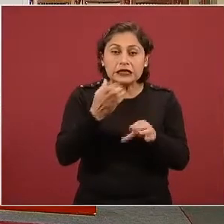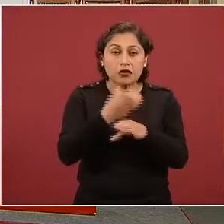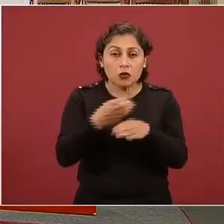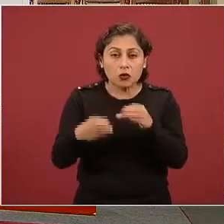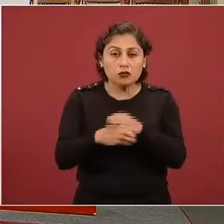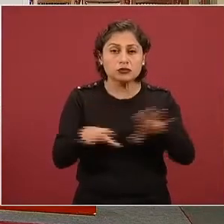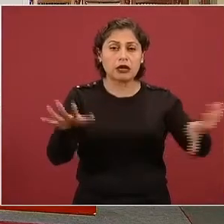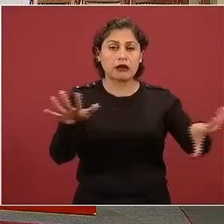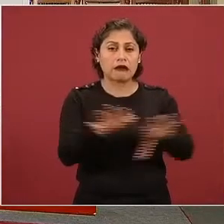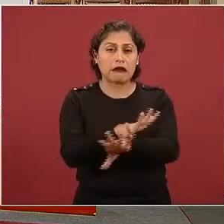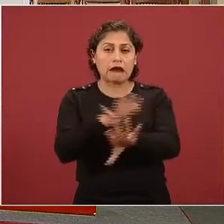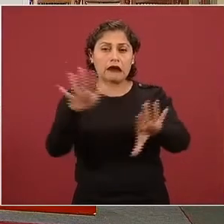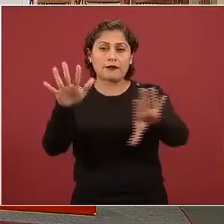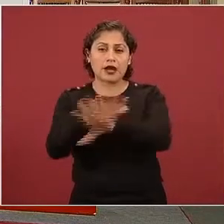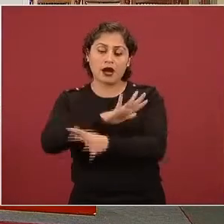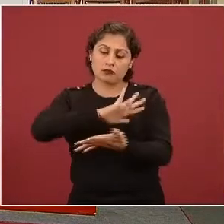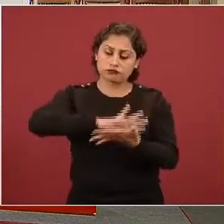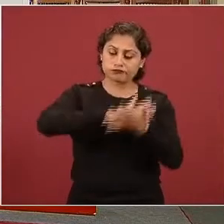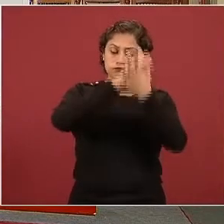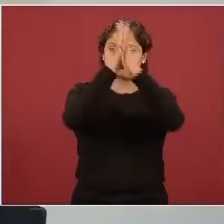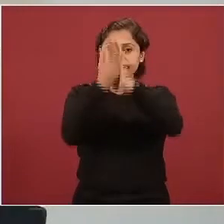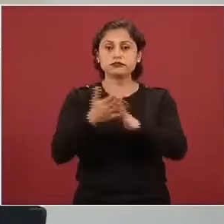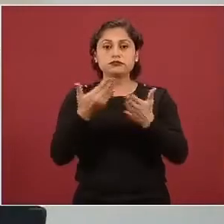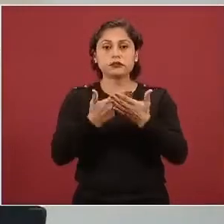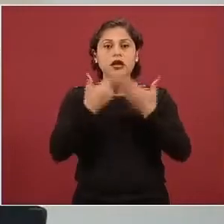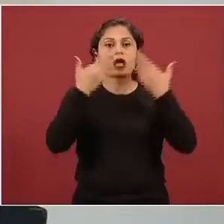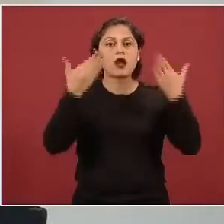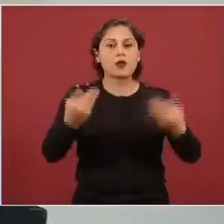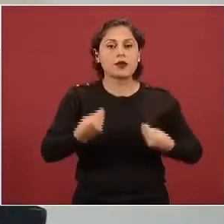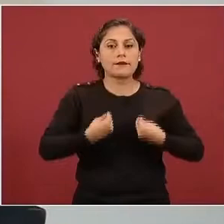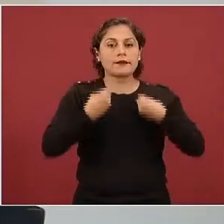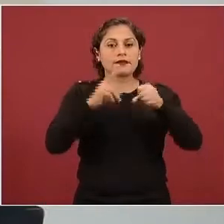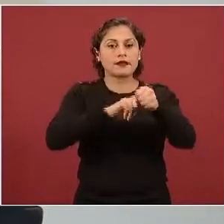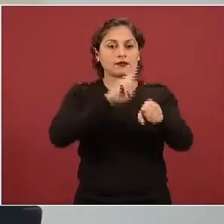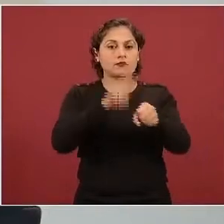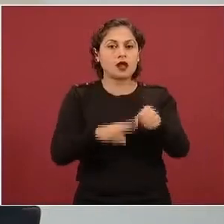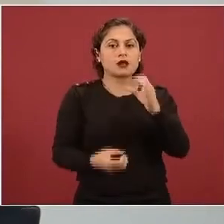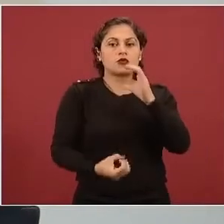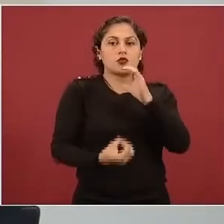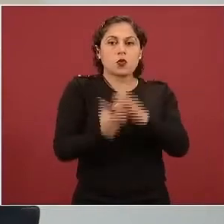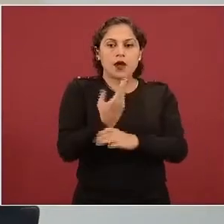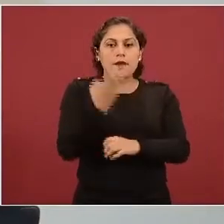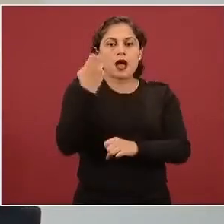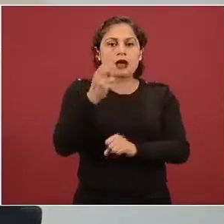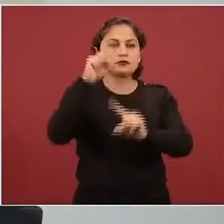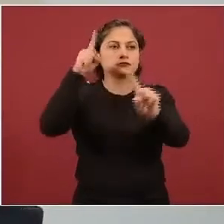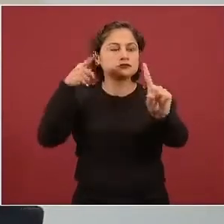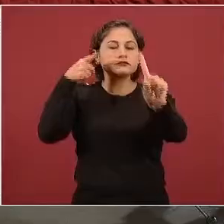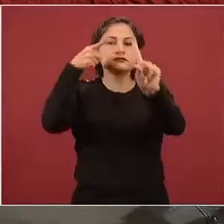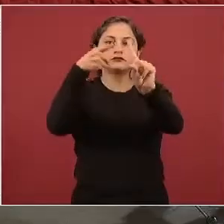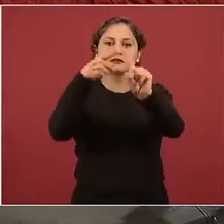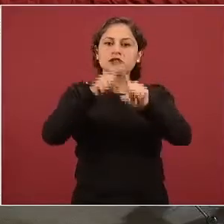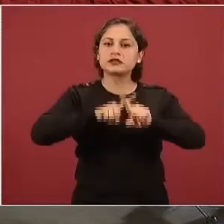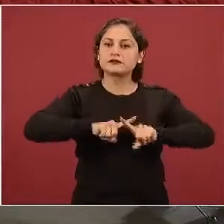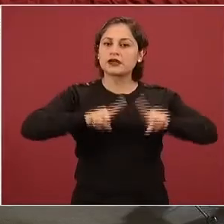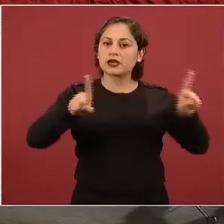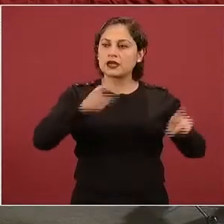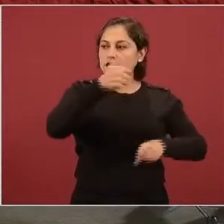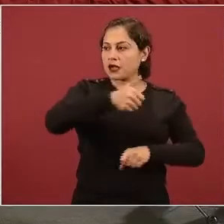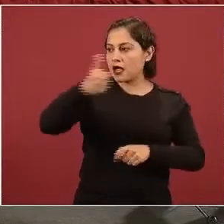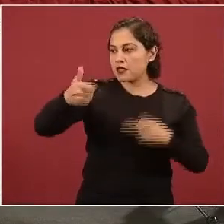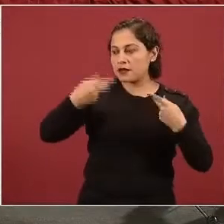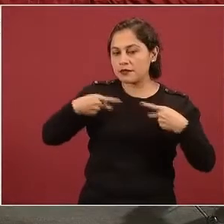nueva normalidad en donde nos enfrentamos a nuevos retos personales y sociales. En